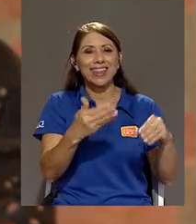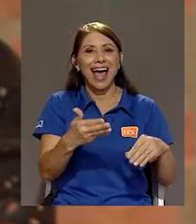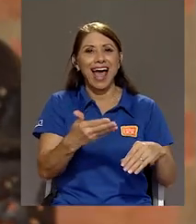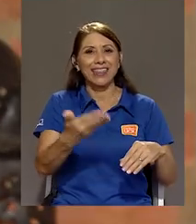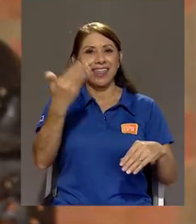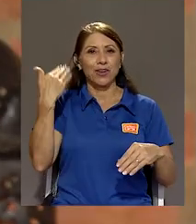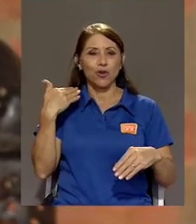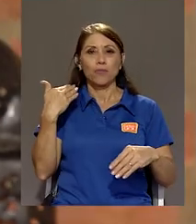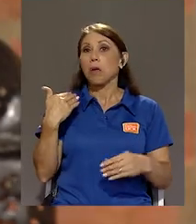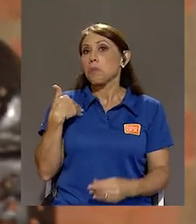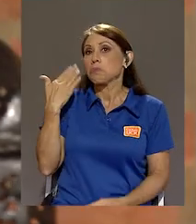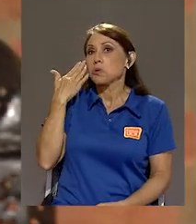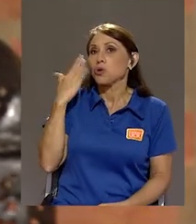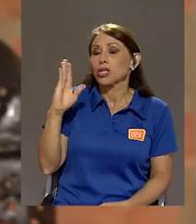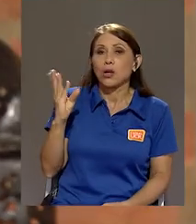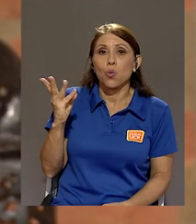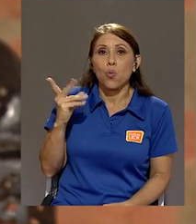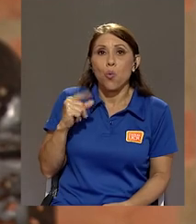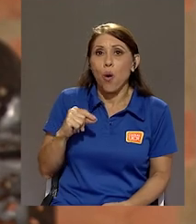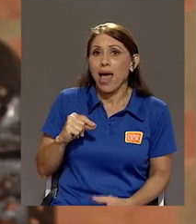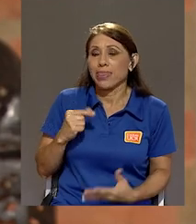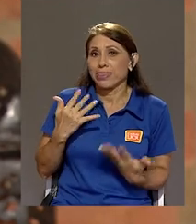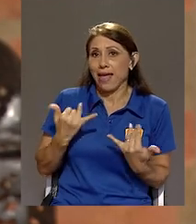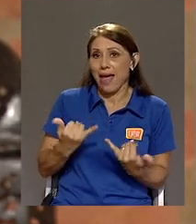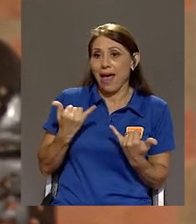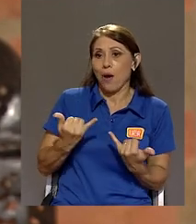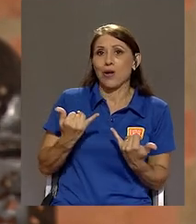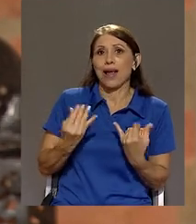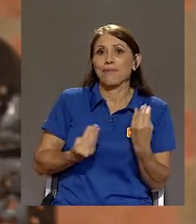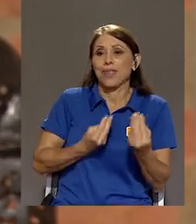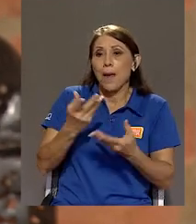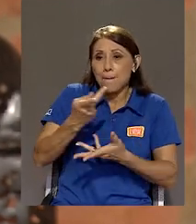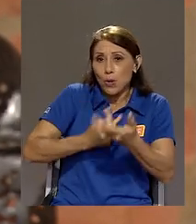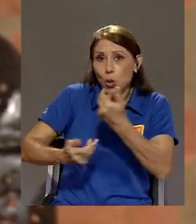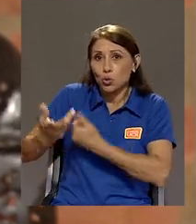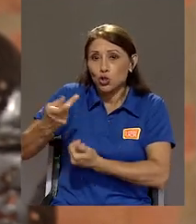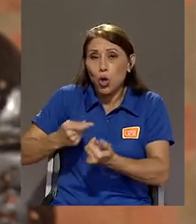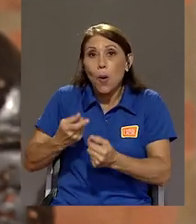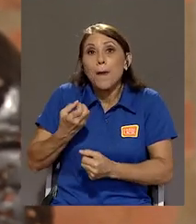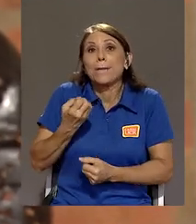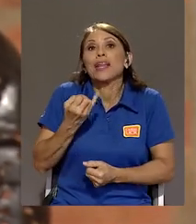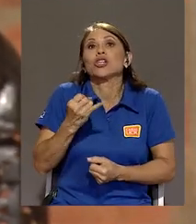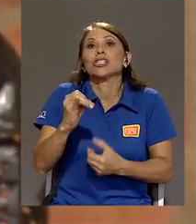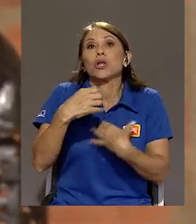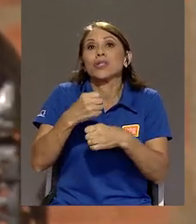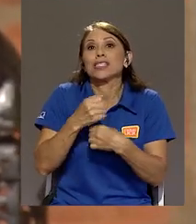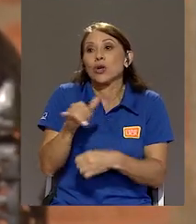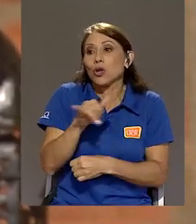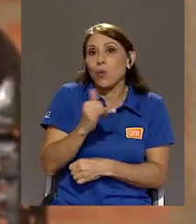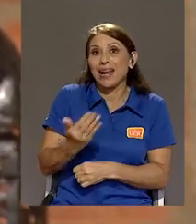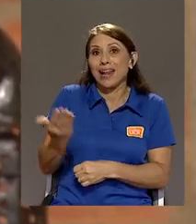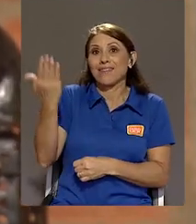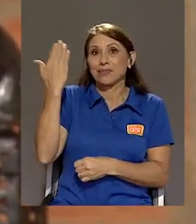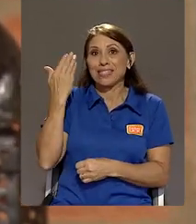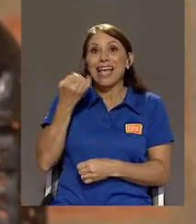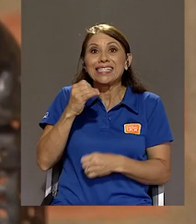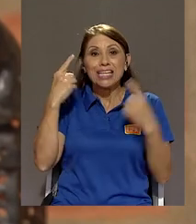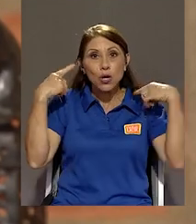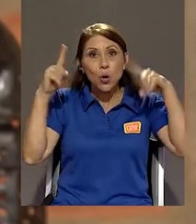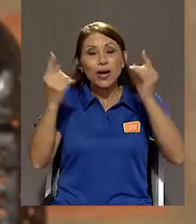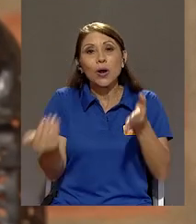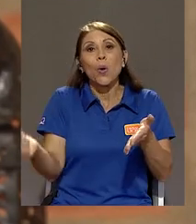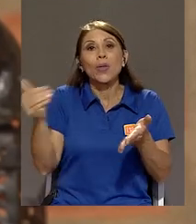anterior. Ignoro cuánta producción sacaron este tiro, pero si sacaron la misma que la vez pasada y logran colocar los mismos